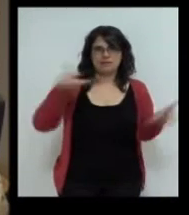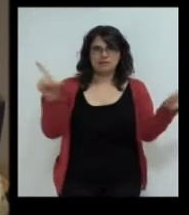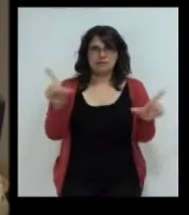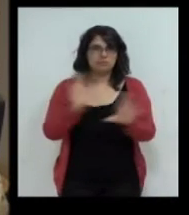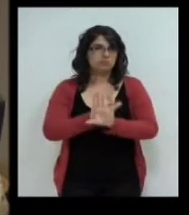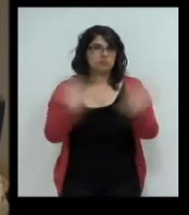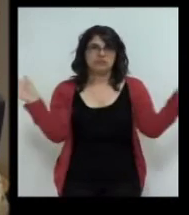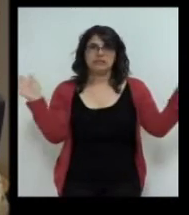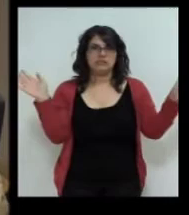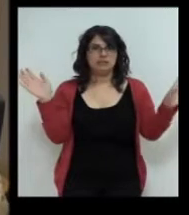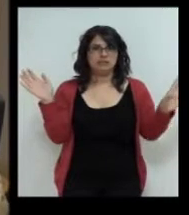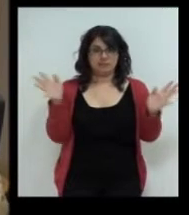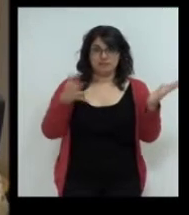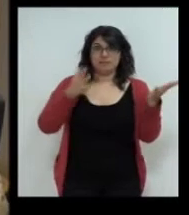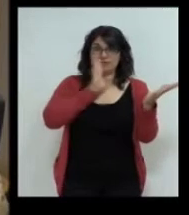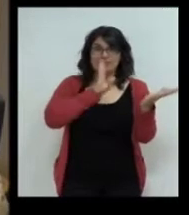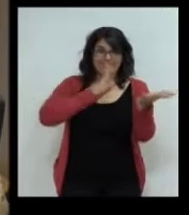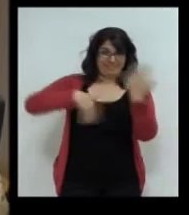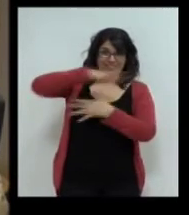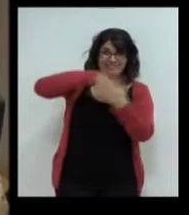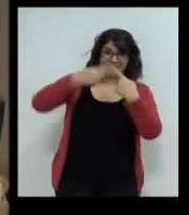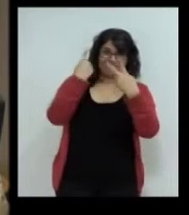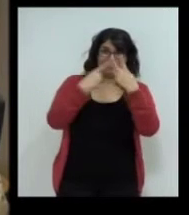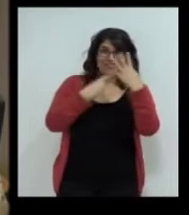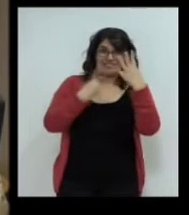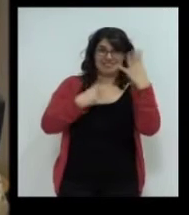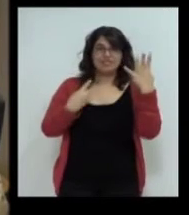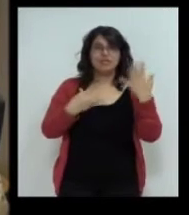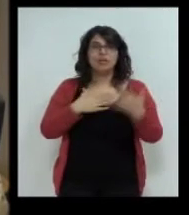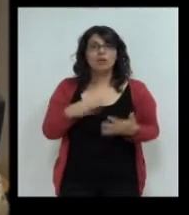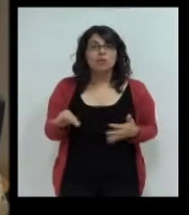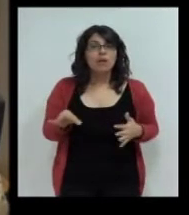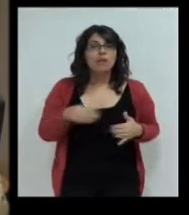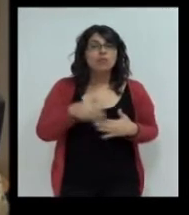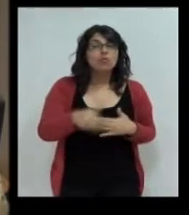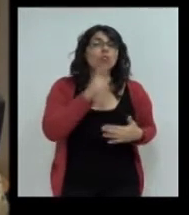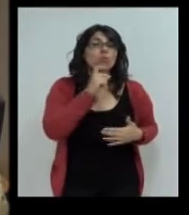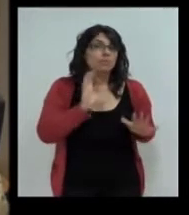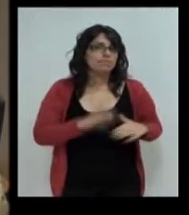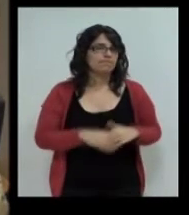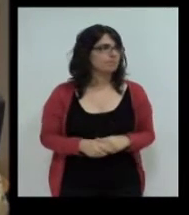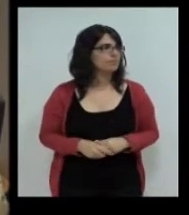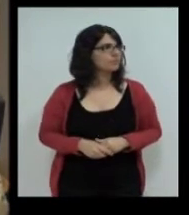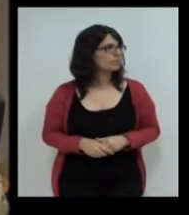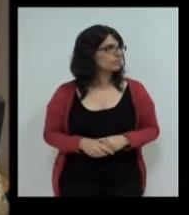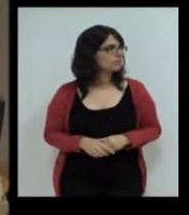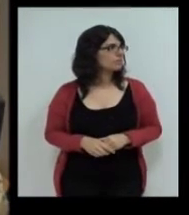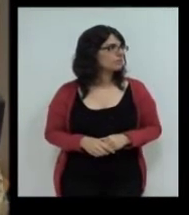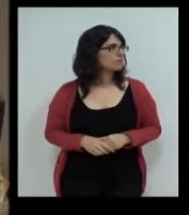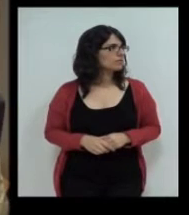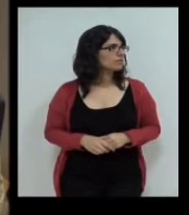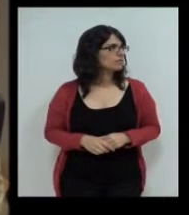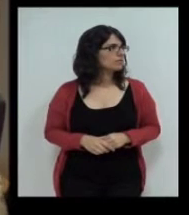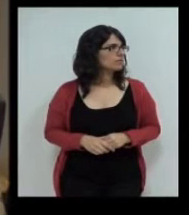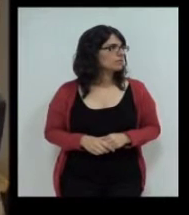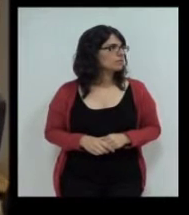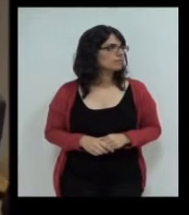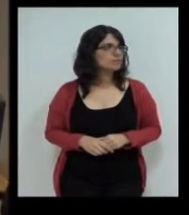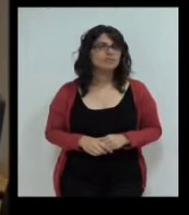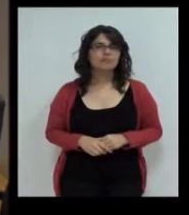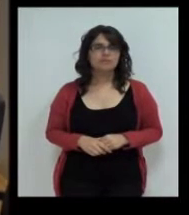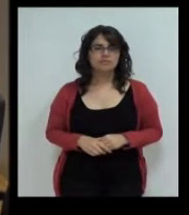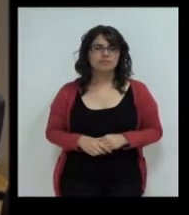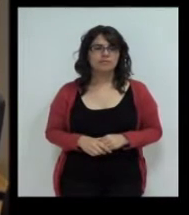esta batiburrillo, nos podemos encontrar con un galimatías en el futuro. Eso es cierto. Bueno, el galimatías, ¿no? Lo tenemos hoy. No,